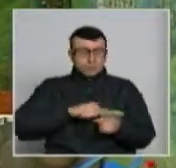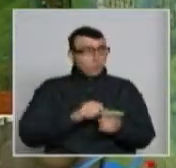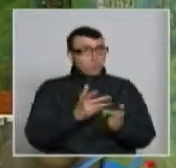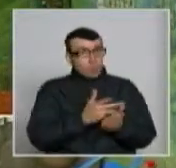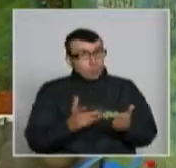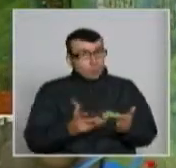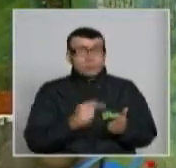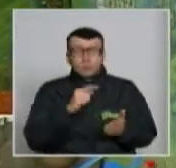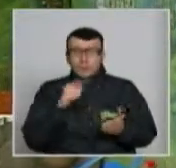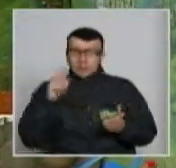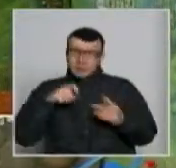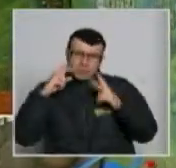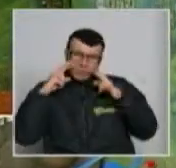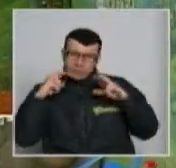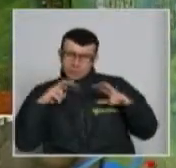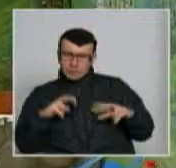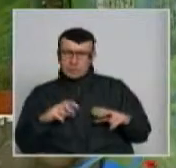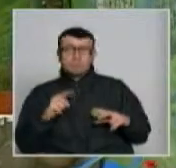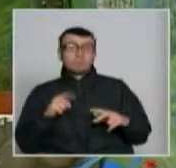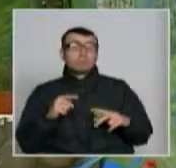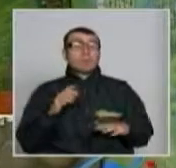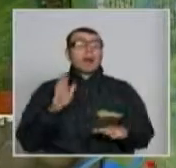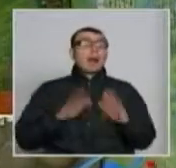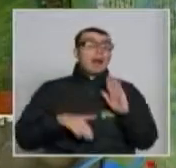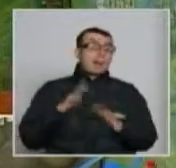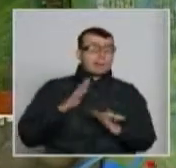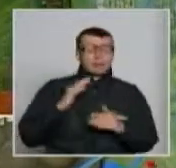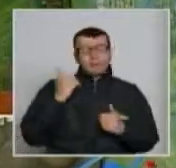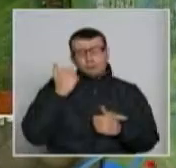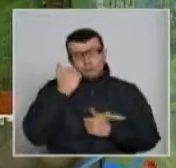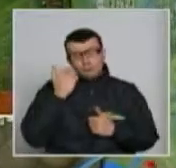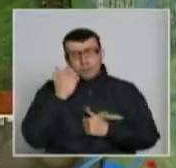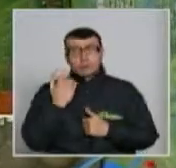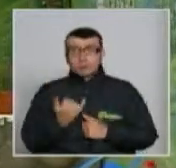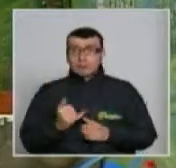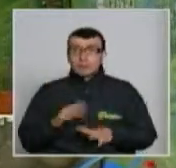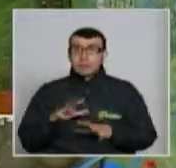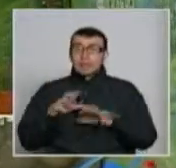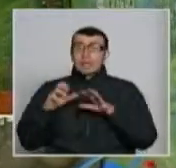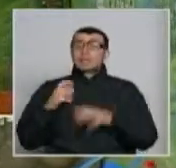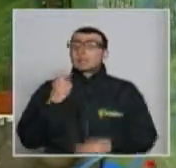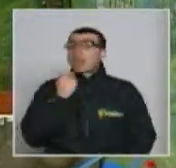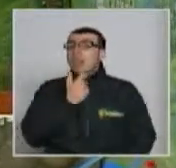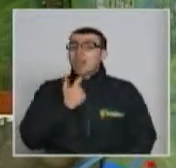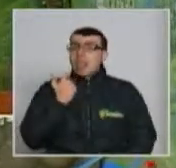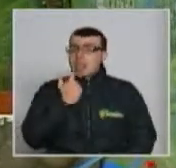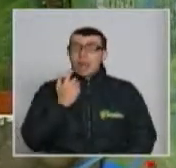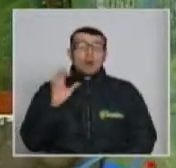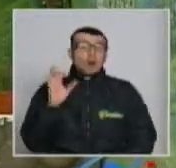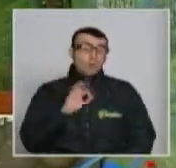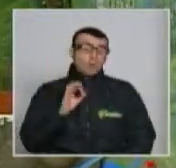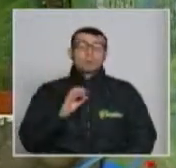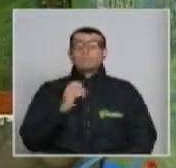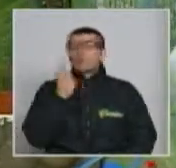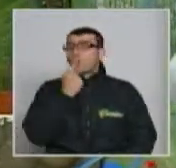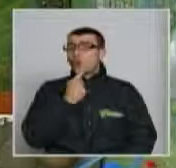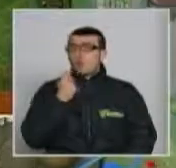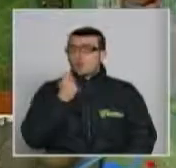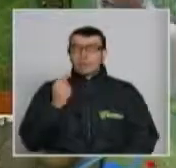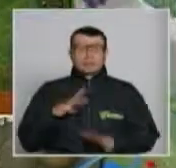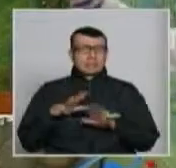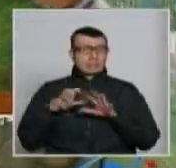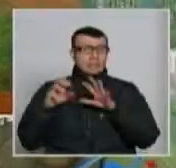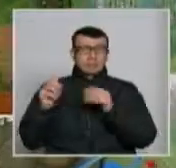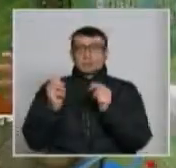pacientes tienen que ser evaluados porque muchos están haciendo un cáncer de lengua, un cáncer de boca, y las